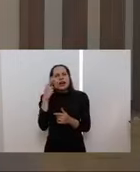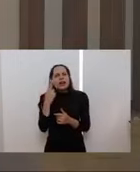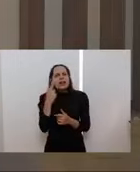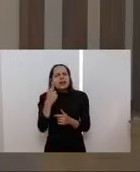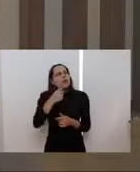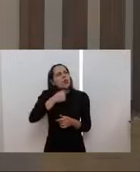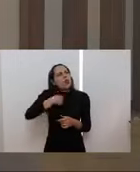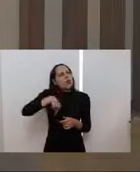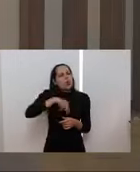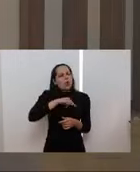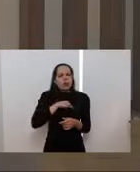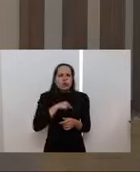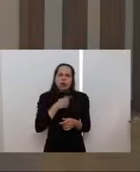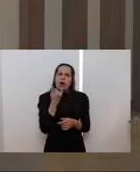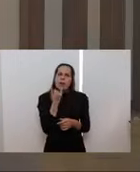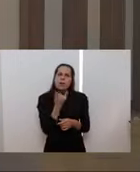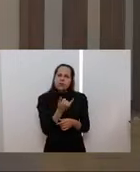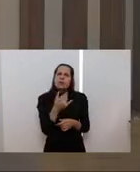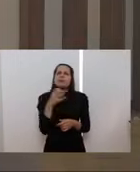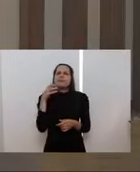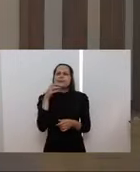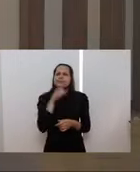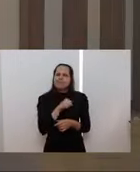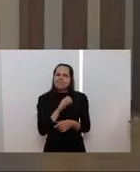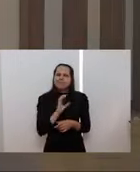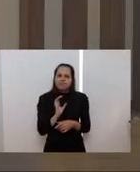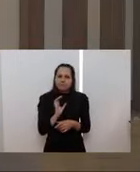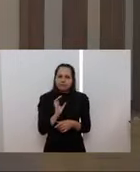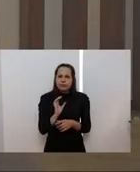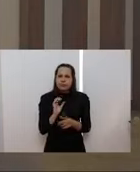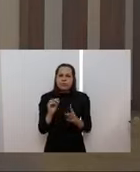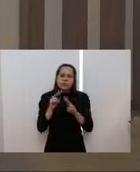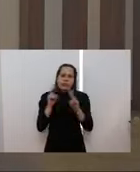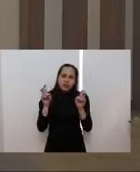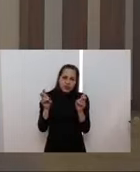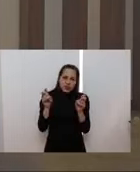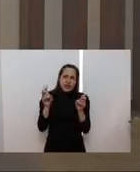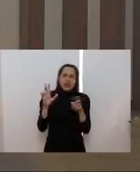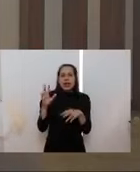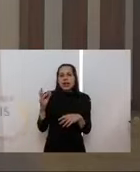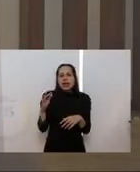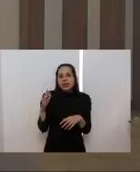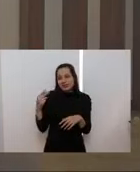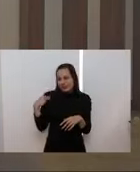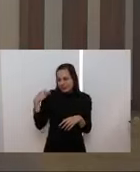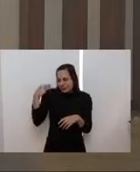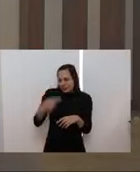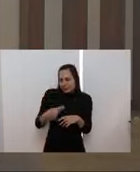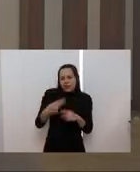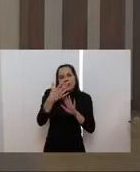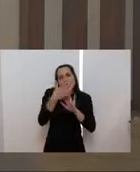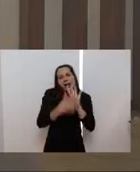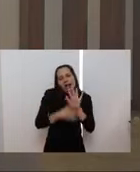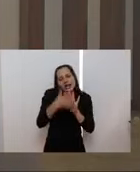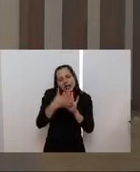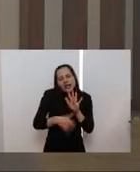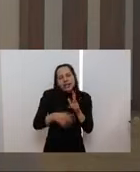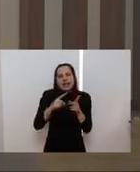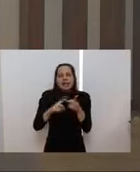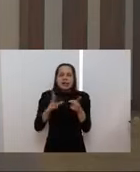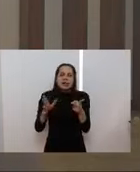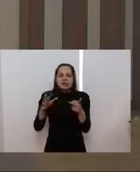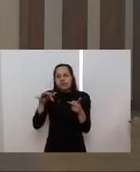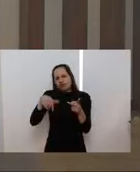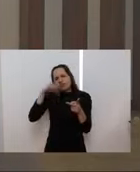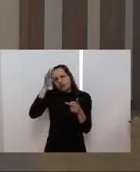accionados vamos a encontrar que son básicamente por entrega de la historia clínica por citas médicas en el hospital militar por algunas